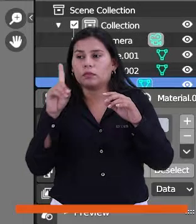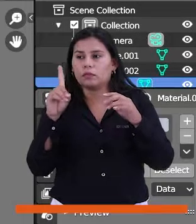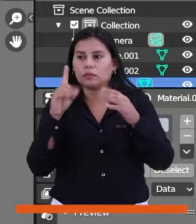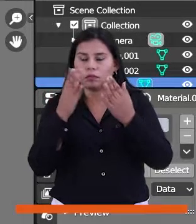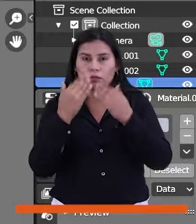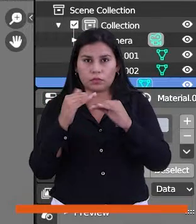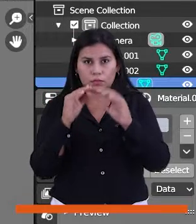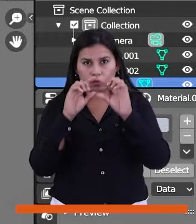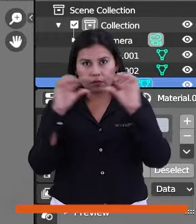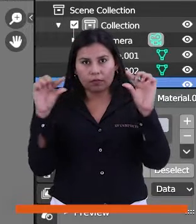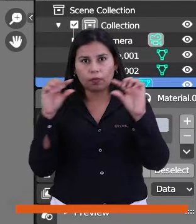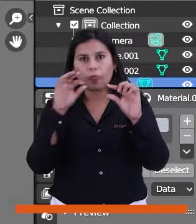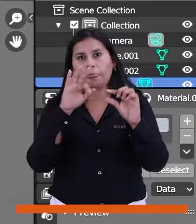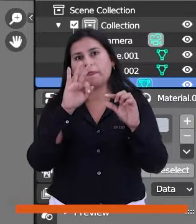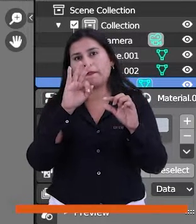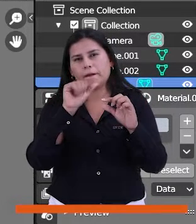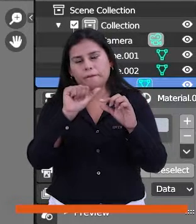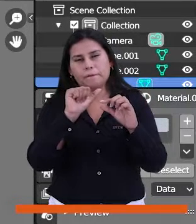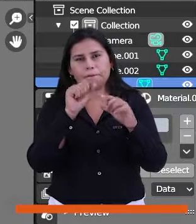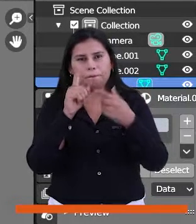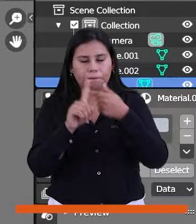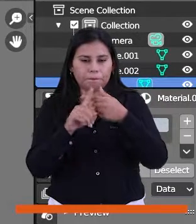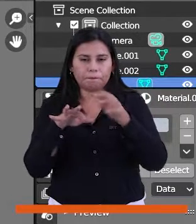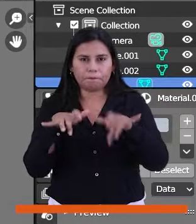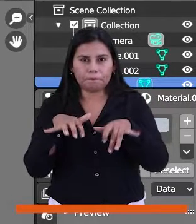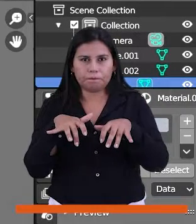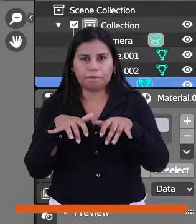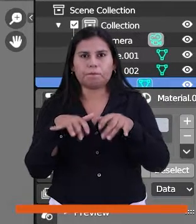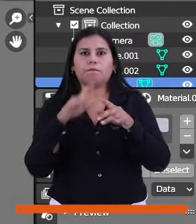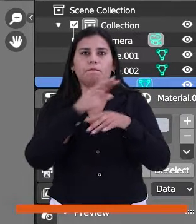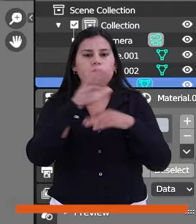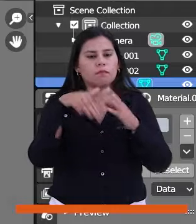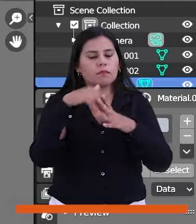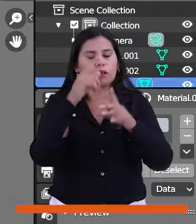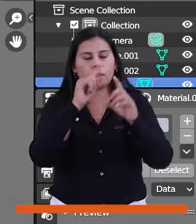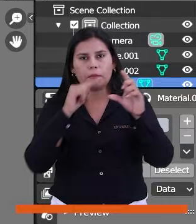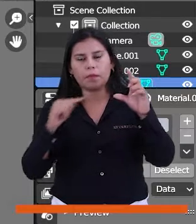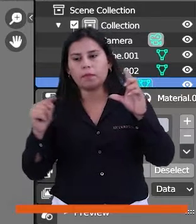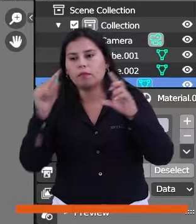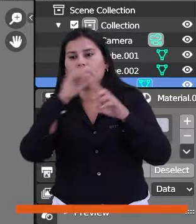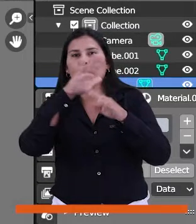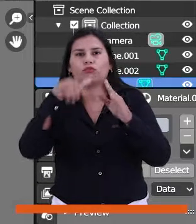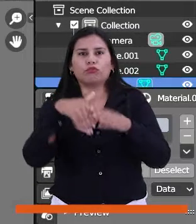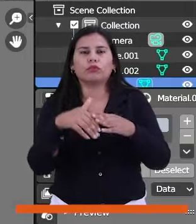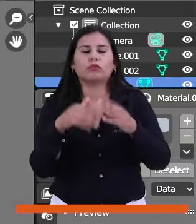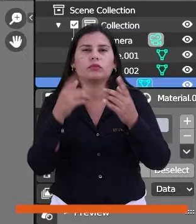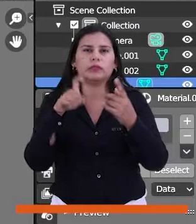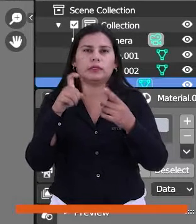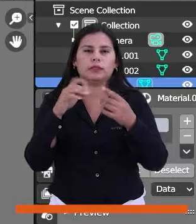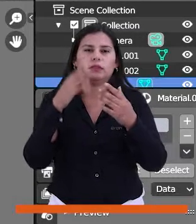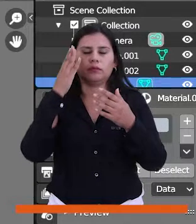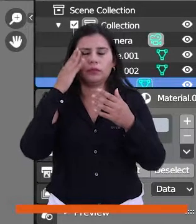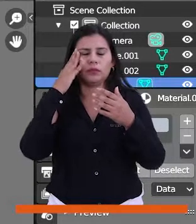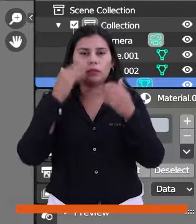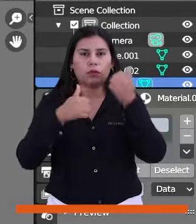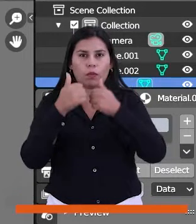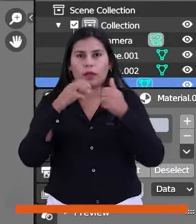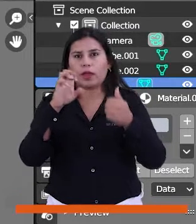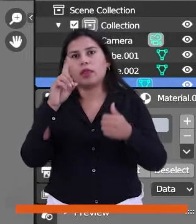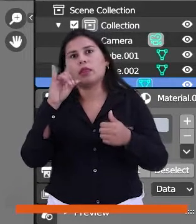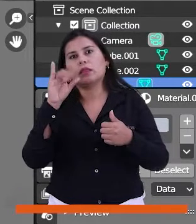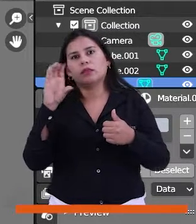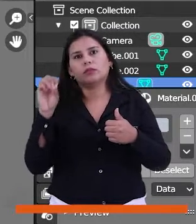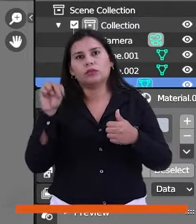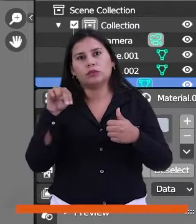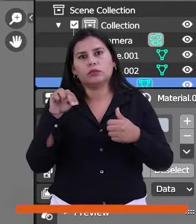presiono la tecla A, se me van a seleccionar todas las caras. Ojo, debemos tener presente que estamos en modo de